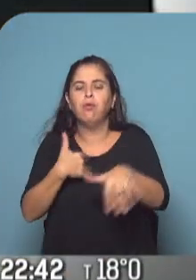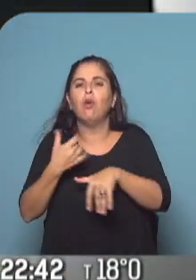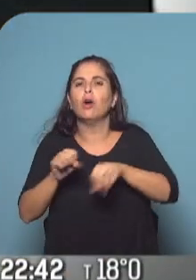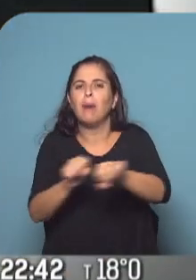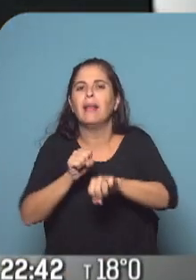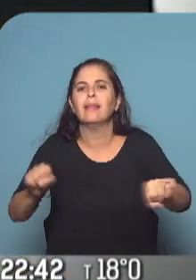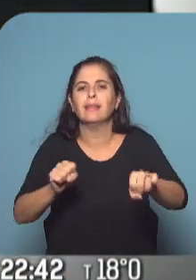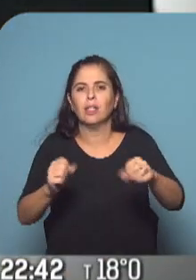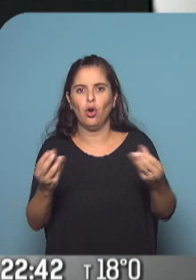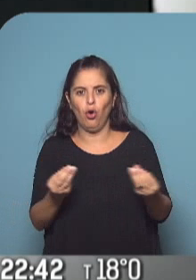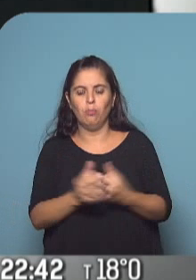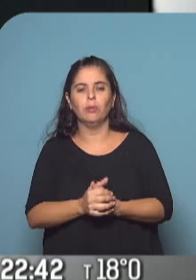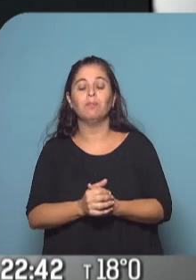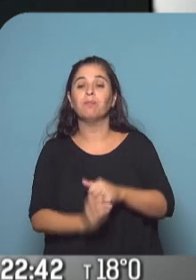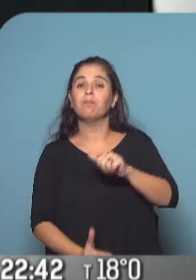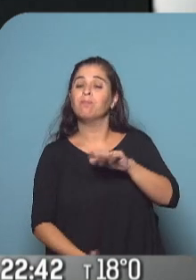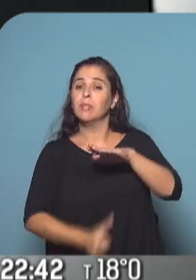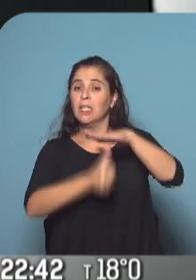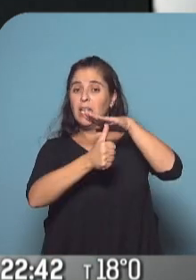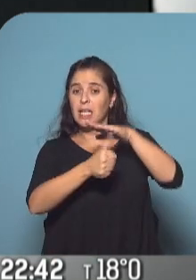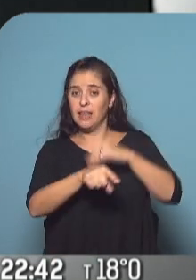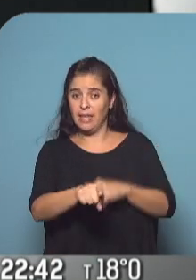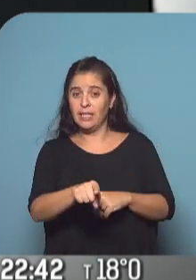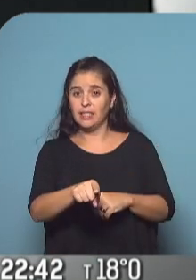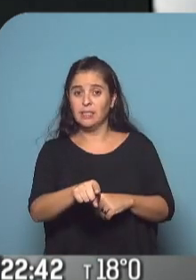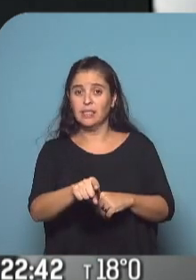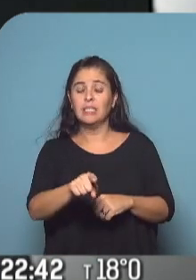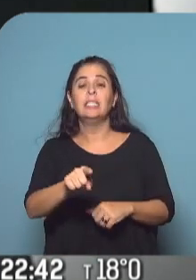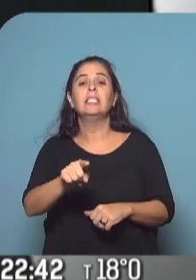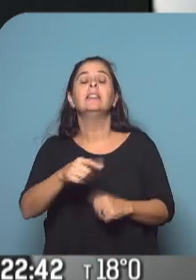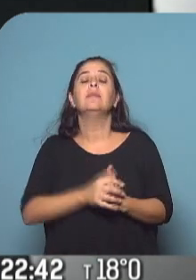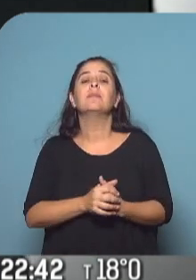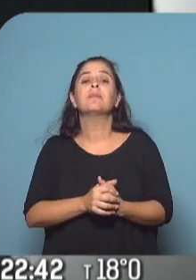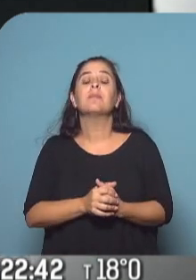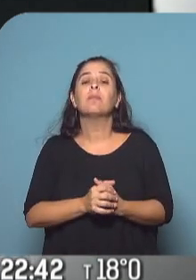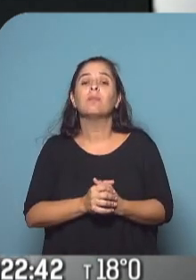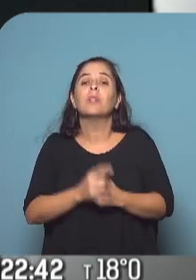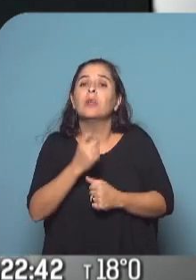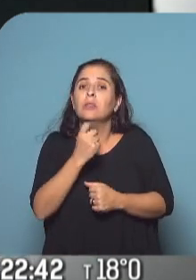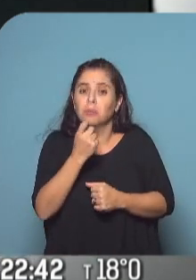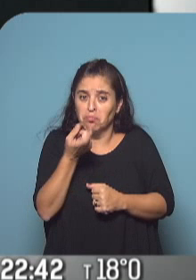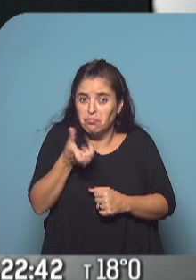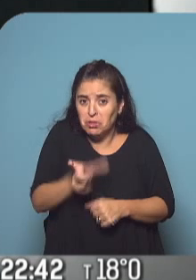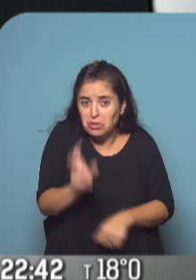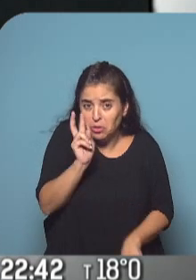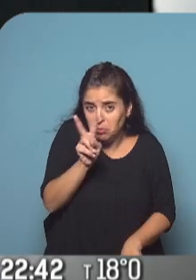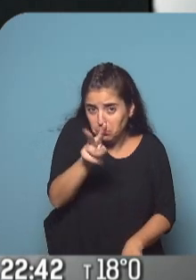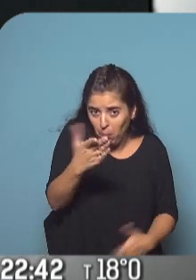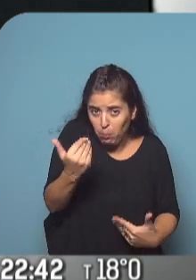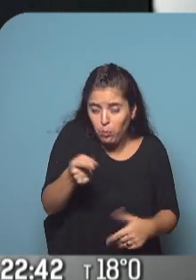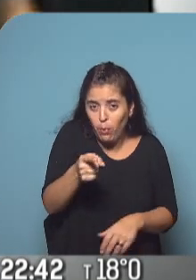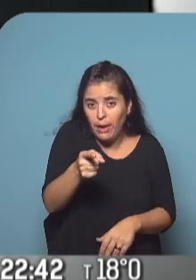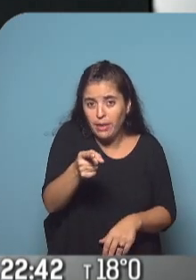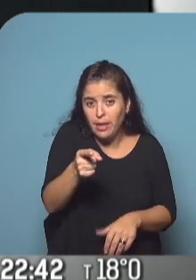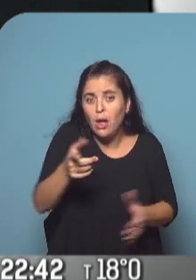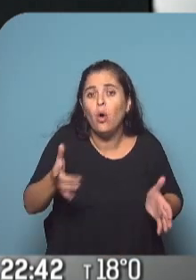El líder de Tawhid Jamaat, un clérigo radical llamado Maulvi Zahram Hashim, puede ser visto en el video difundido por ISIS junto